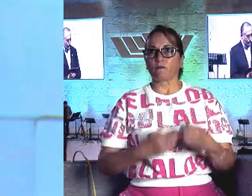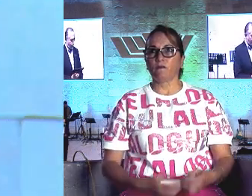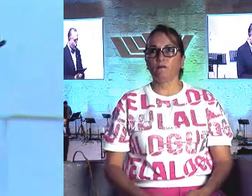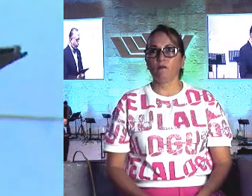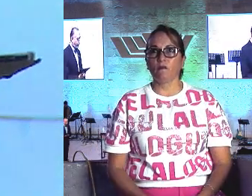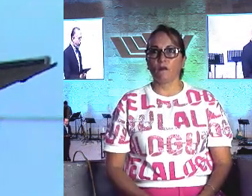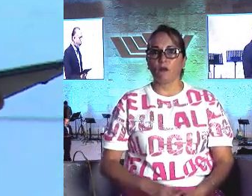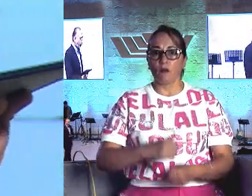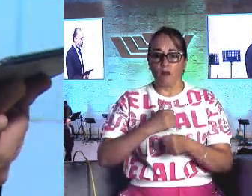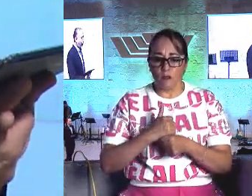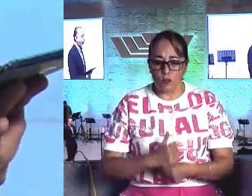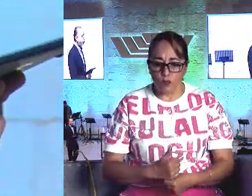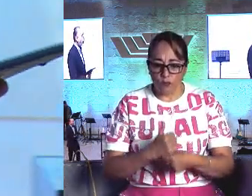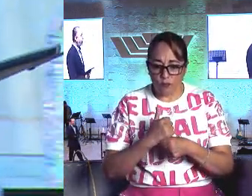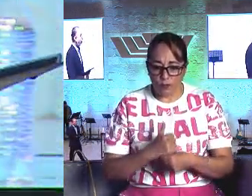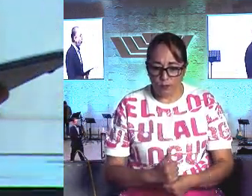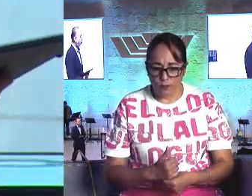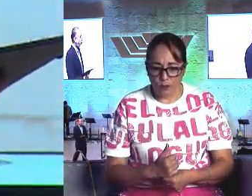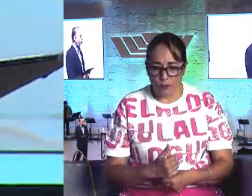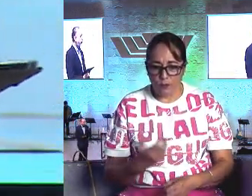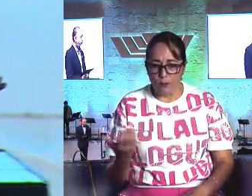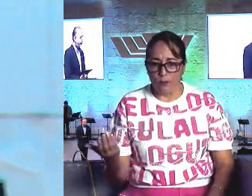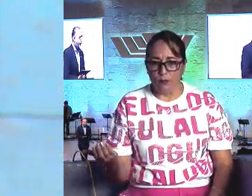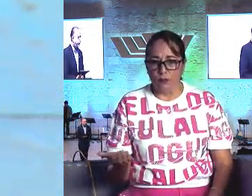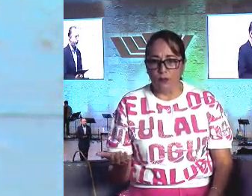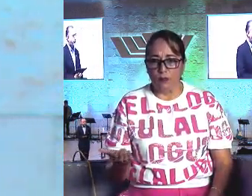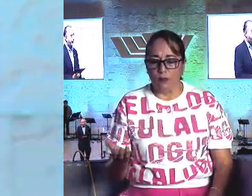el sufrimiento nos haya hecho amargos.